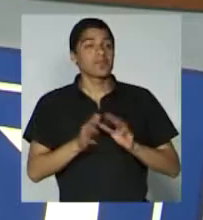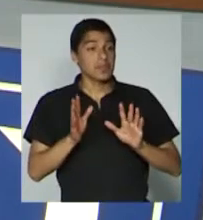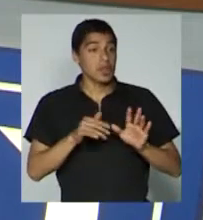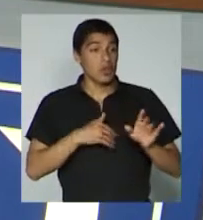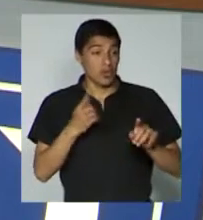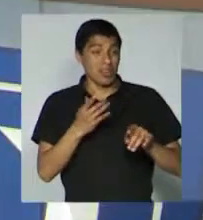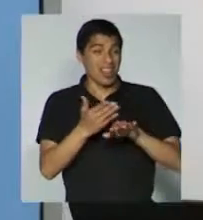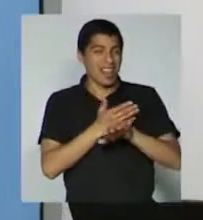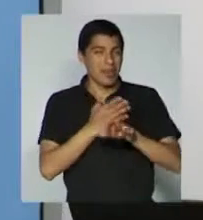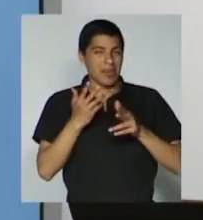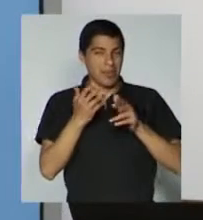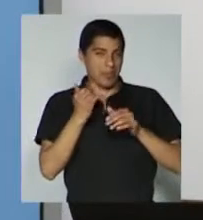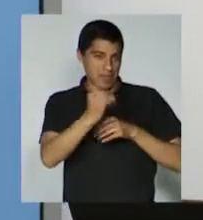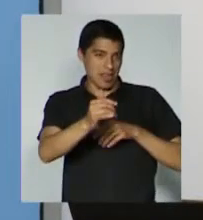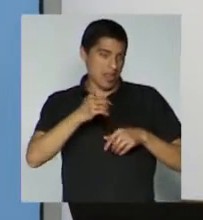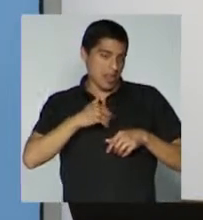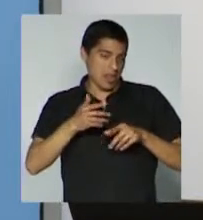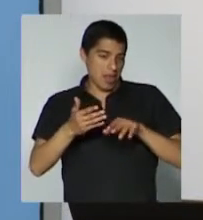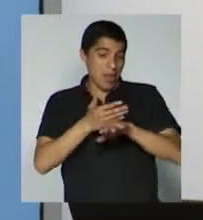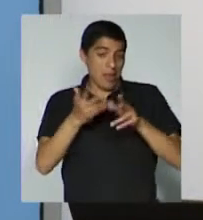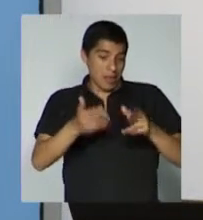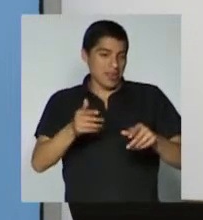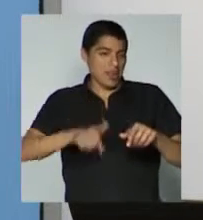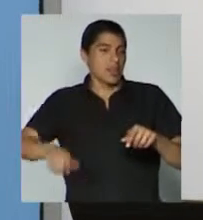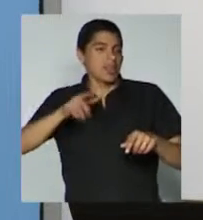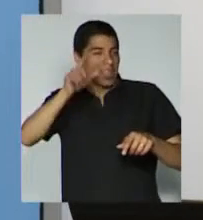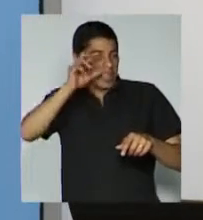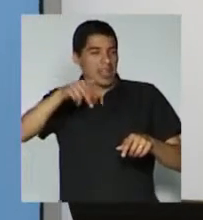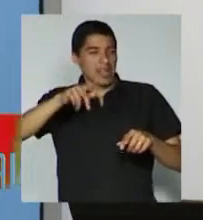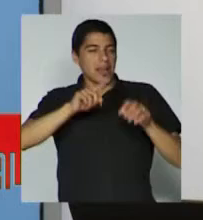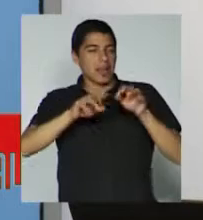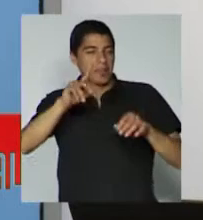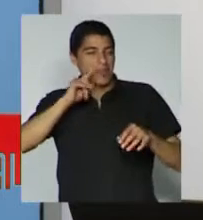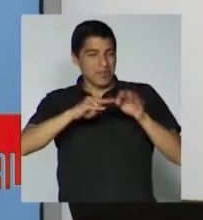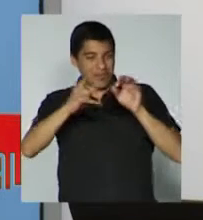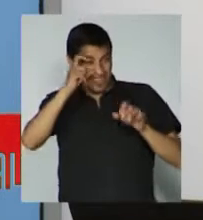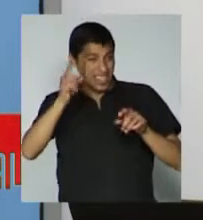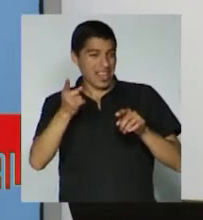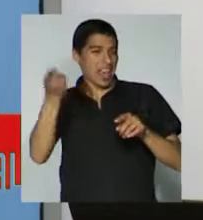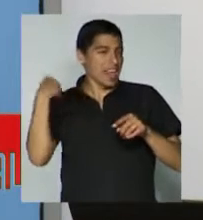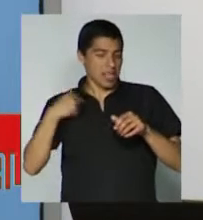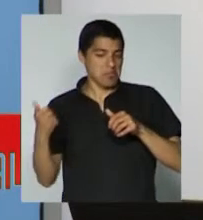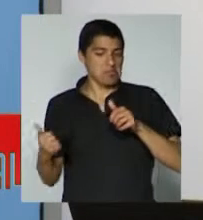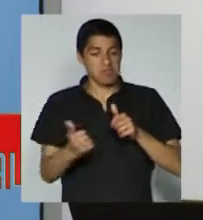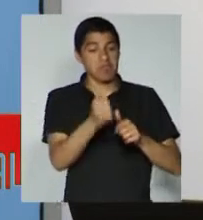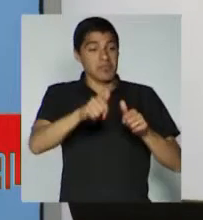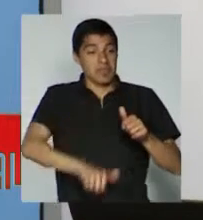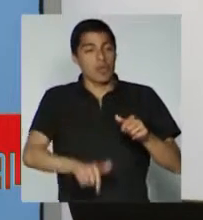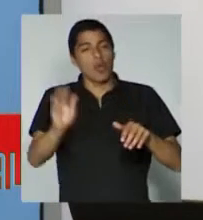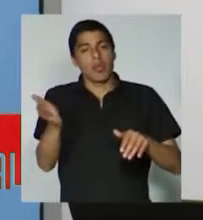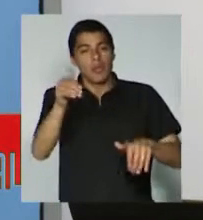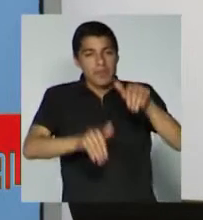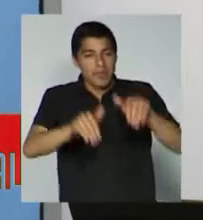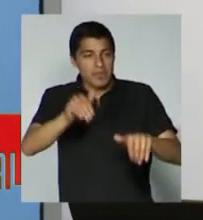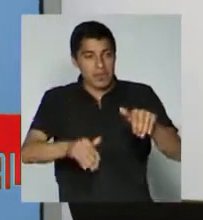Bueno, lo anticipábamos antes de la pausa, estamos con Enrique Quique Volatti. Ayer estuvo en la transmisión de Señalú con todo lo que fueron las elecciones 2015